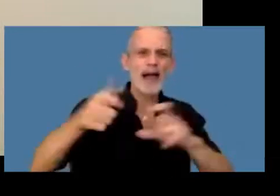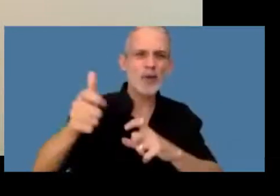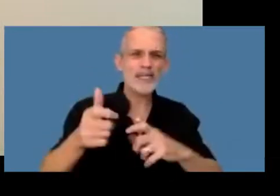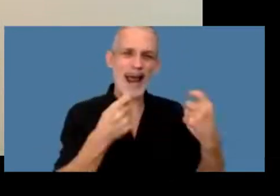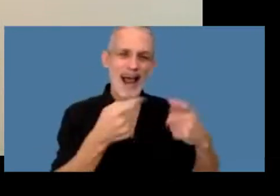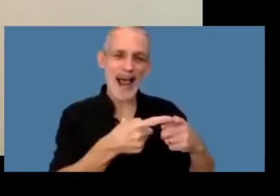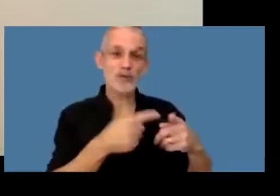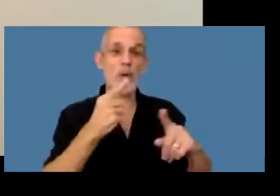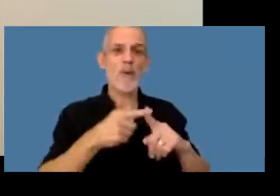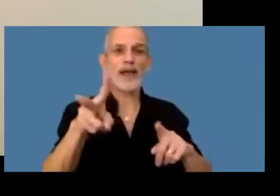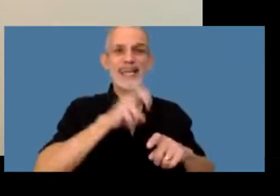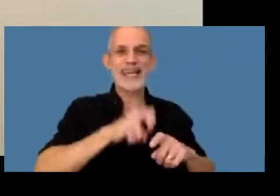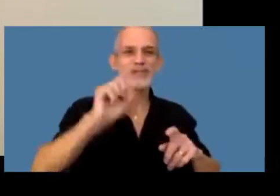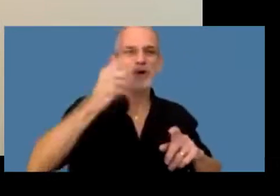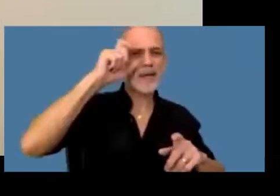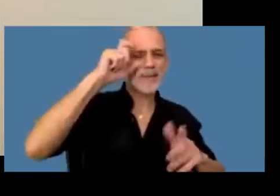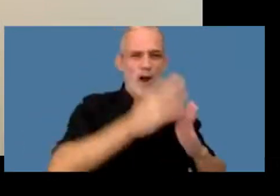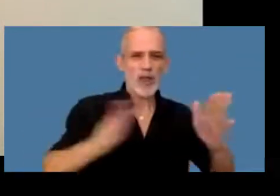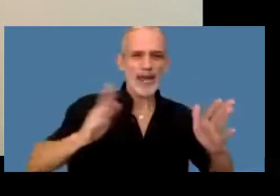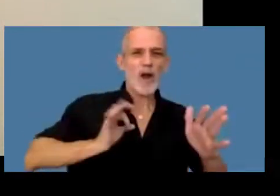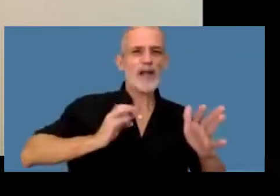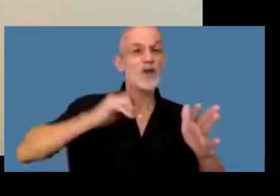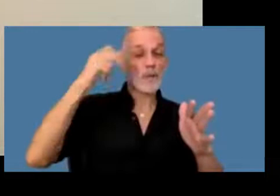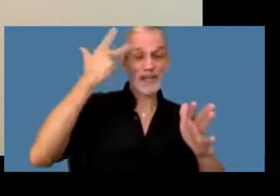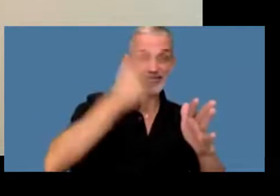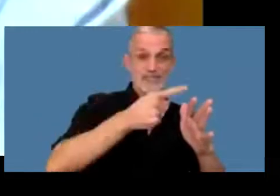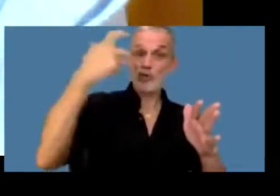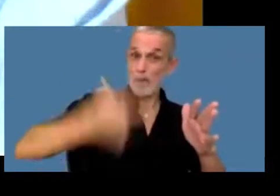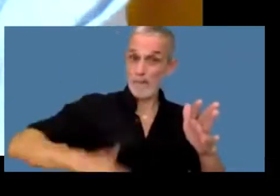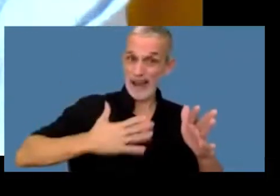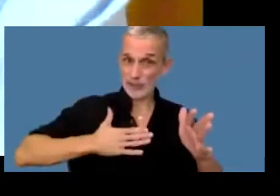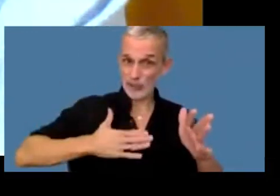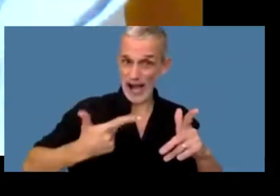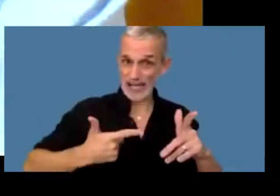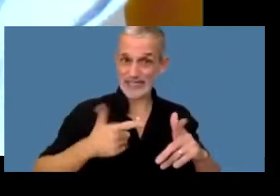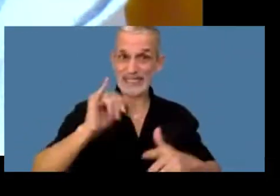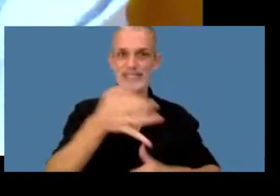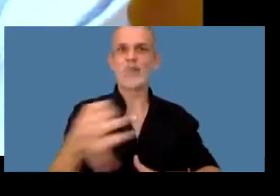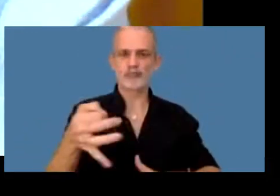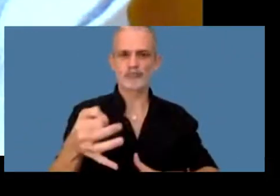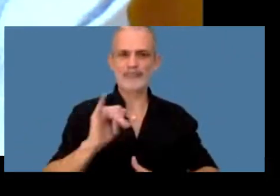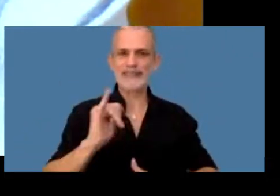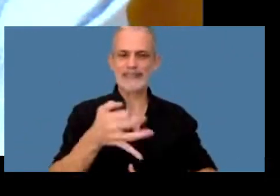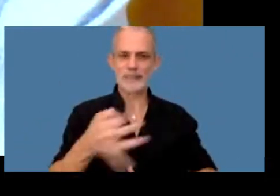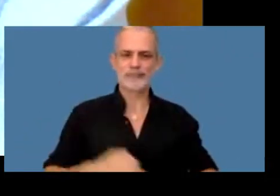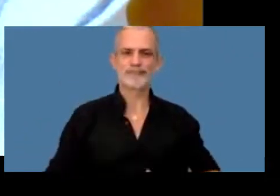del 1 de enero de 2018 para personas humanas? Correcto, es así, sí, es correcto.